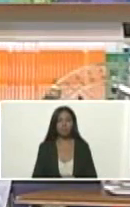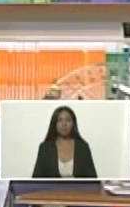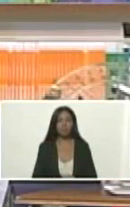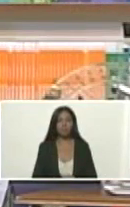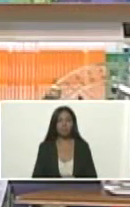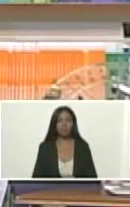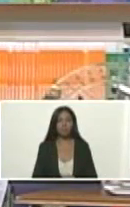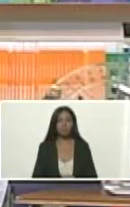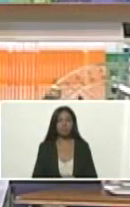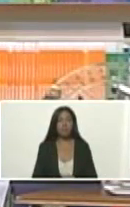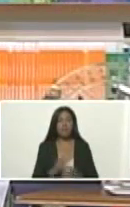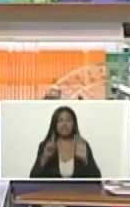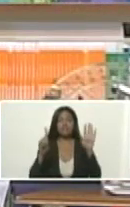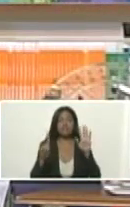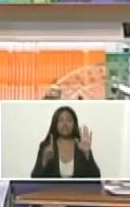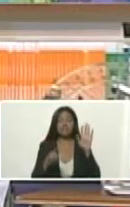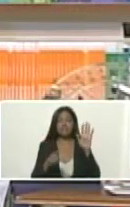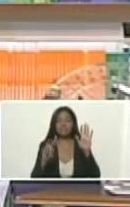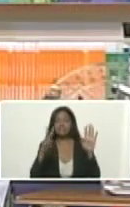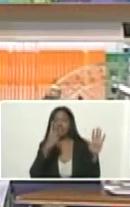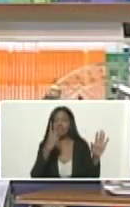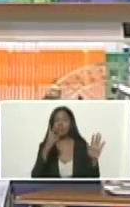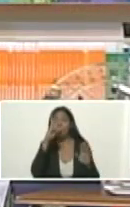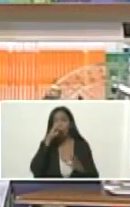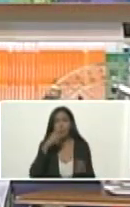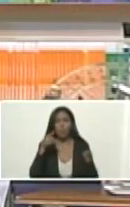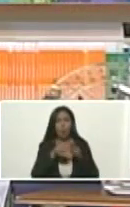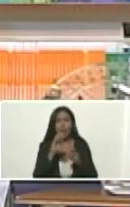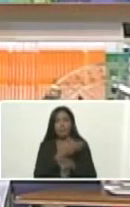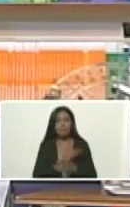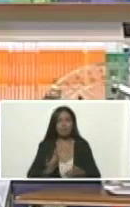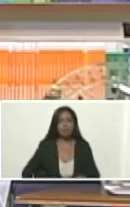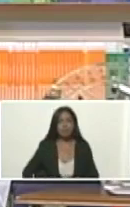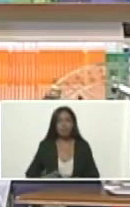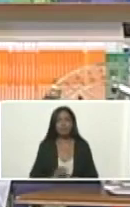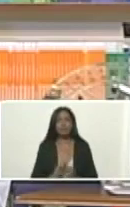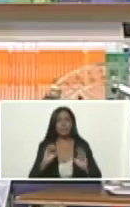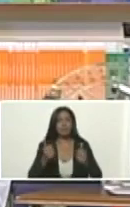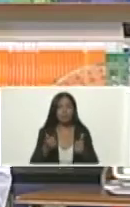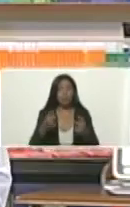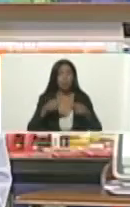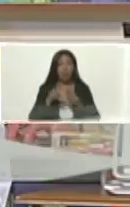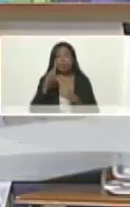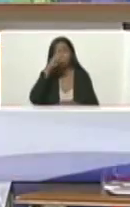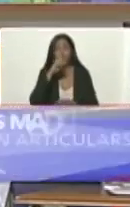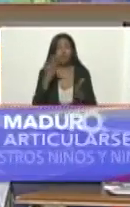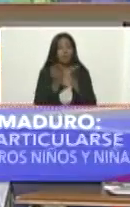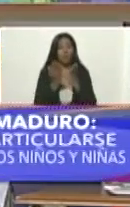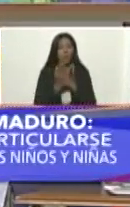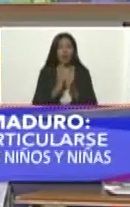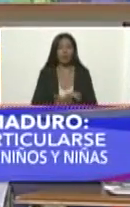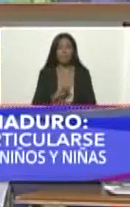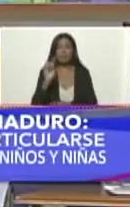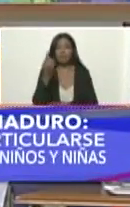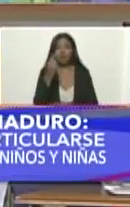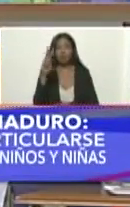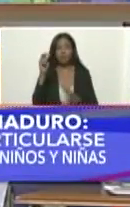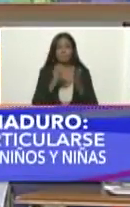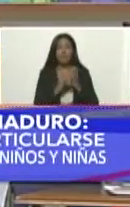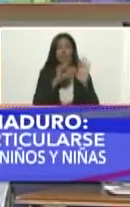2019-2020. Este es mi séptimo año como presidente iniciando el año escolar. Primero fue